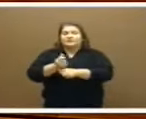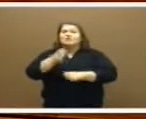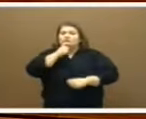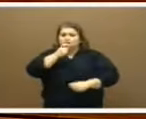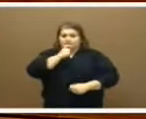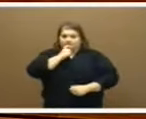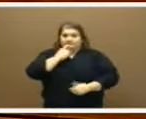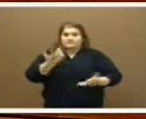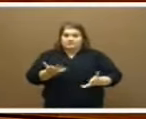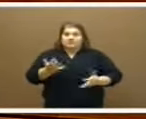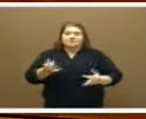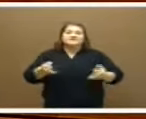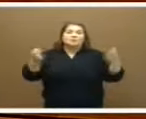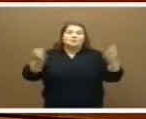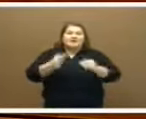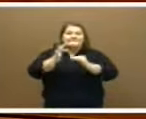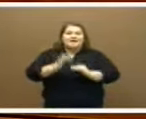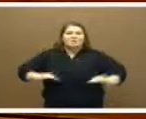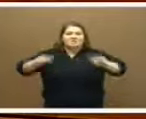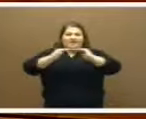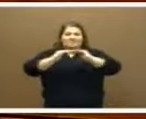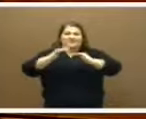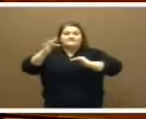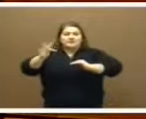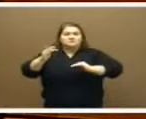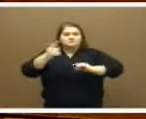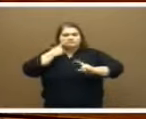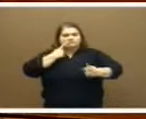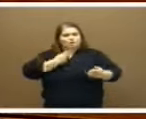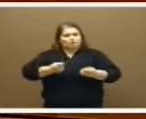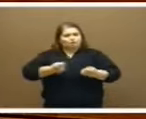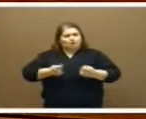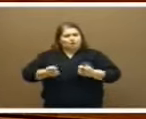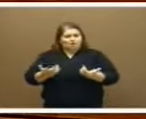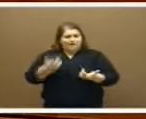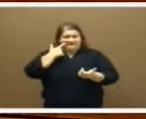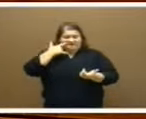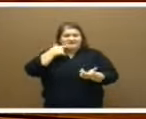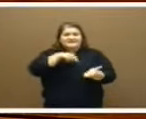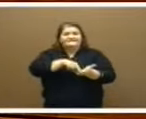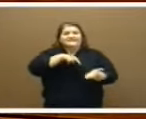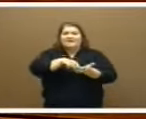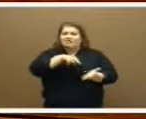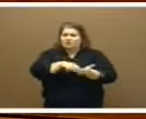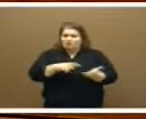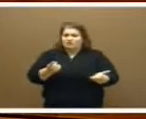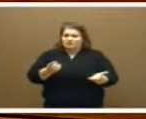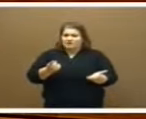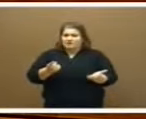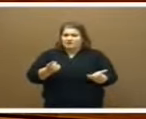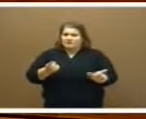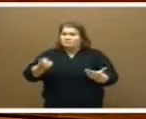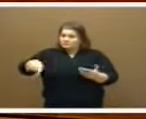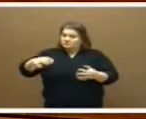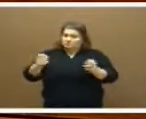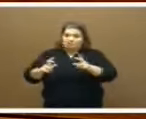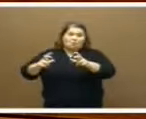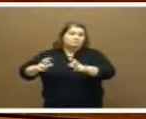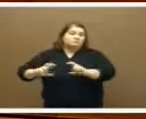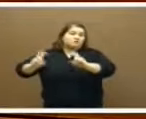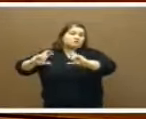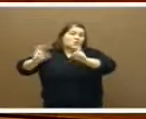tanto, seguridad, igualdad y diligencia en la atención de esas reivindicaciones de los trabajadores. Tenía que haberse reunido una